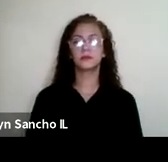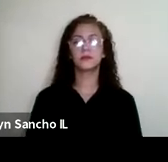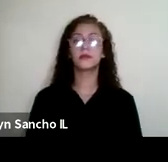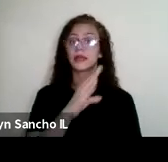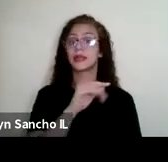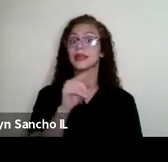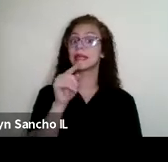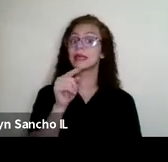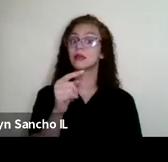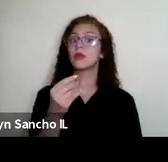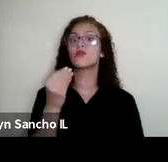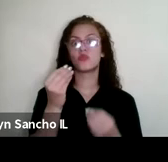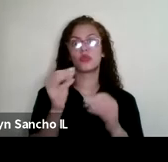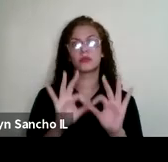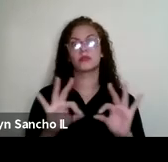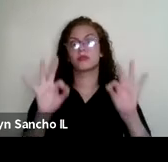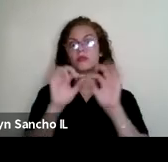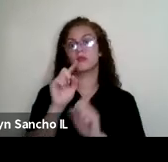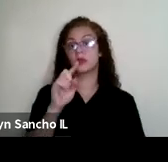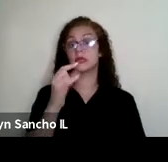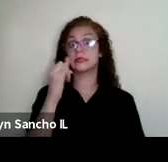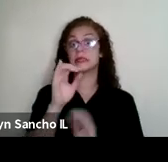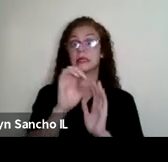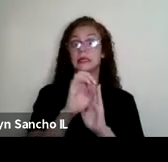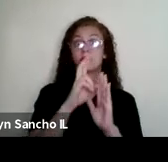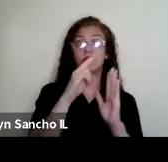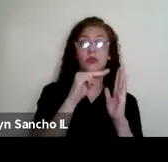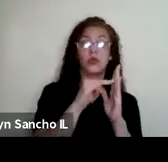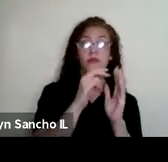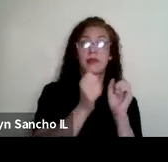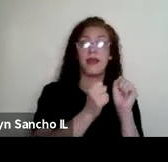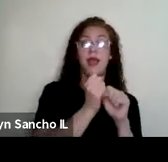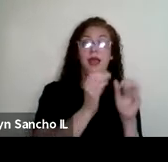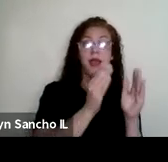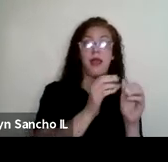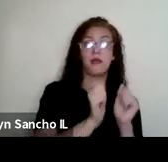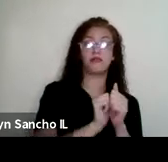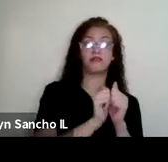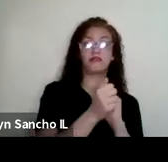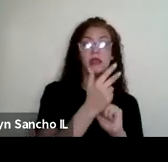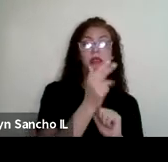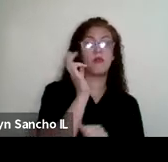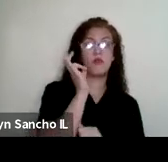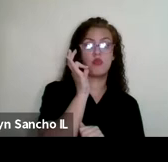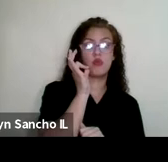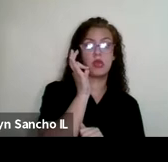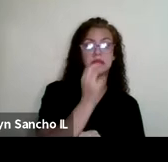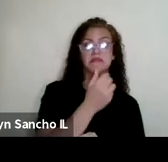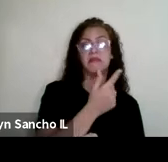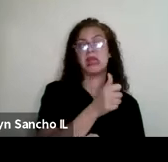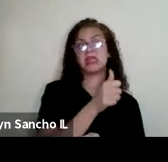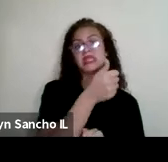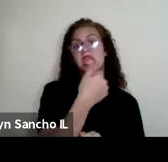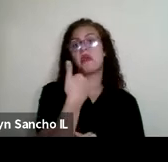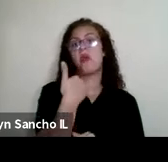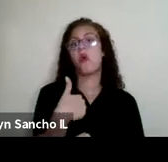muy relevante, ¿verdad? Si en el año 2000 se graduaban 3 mujeres de cada